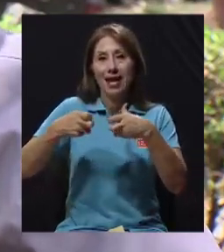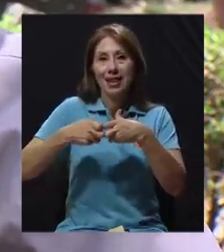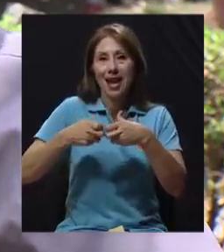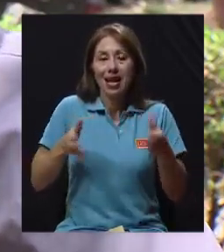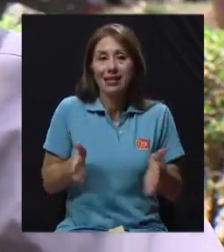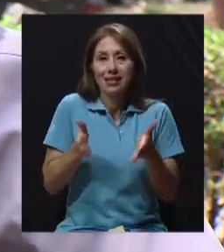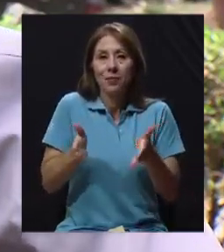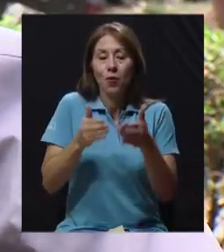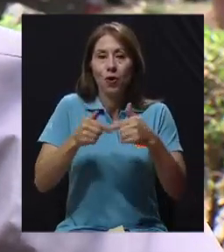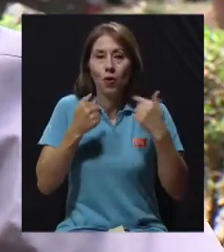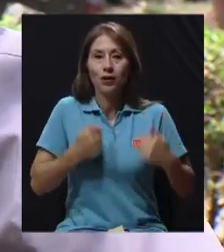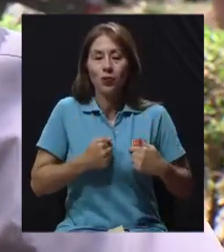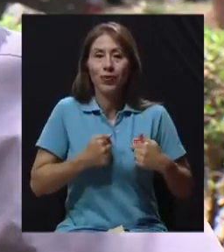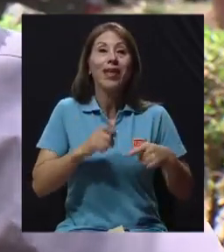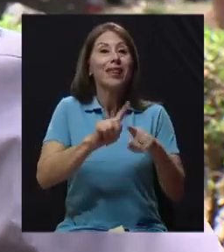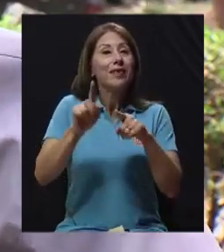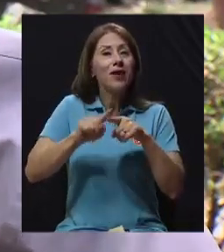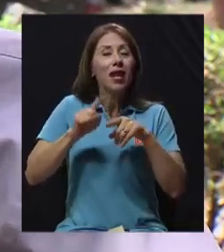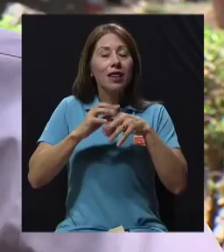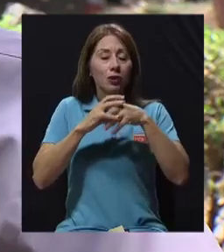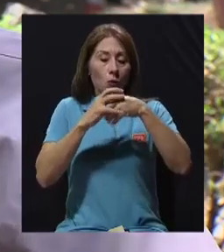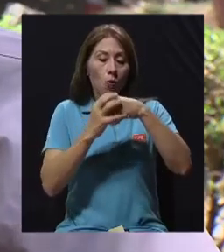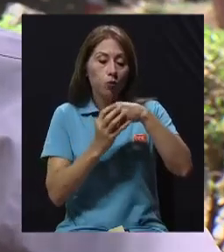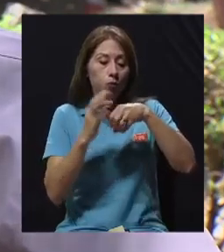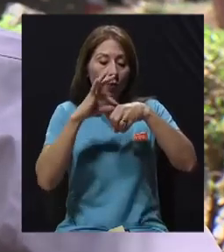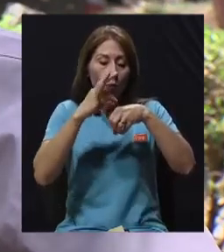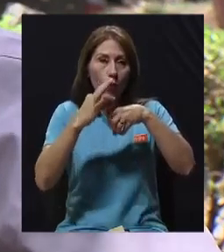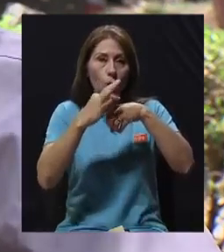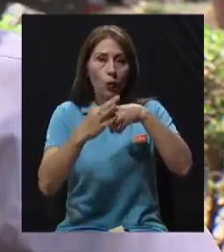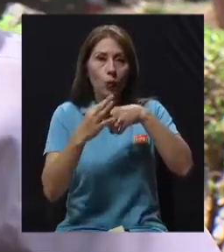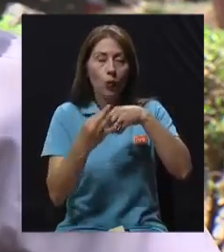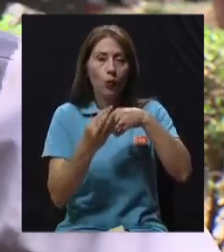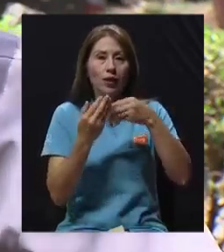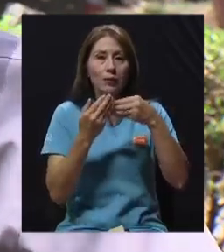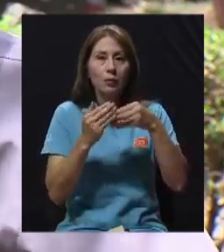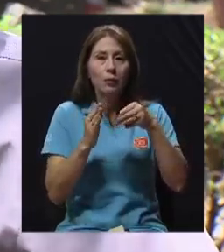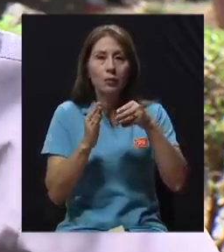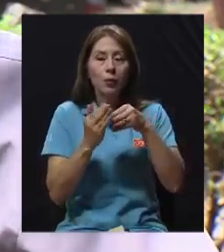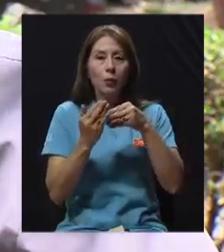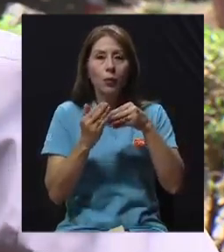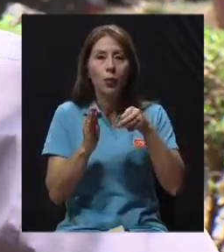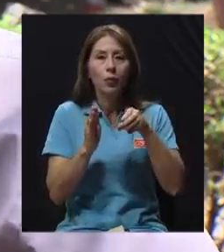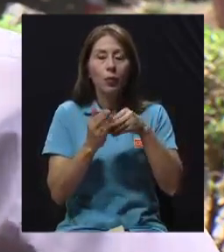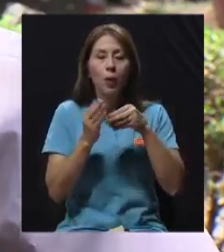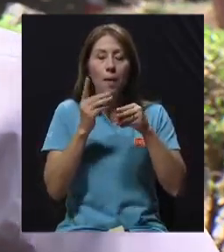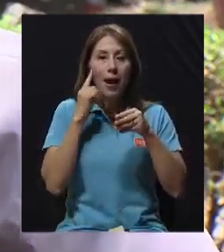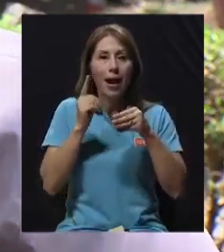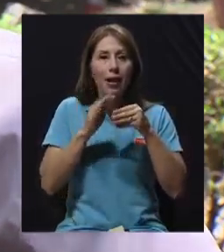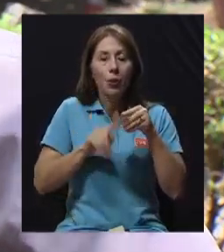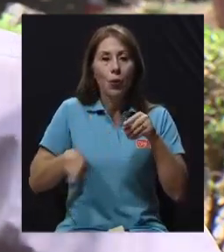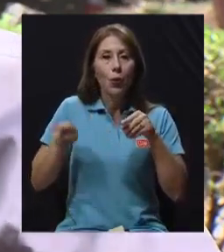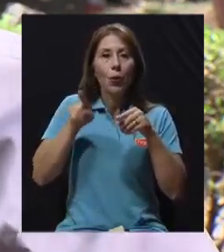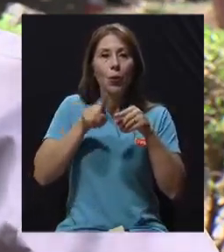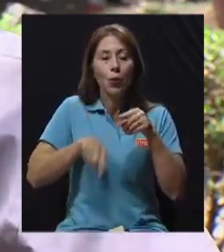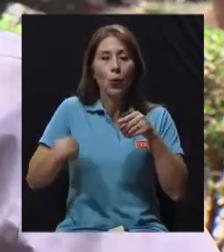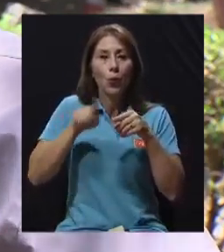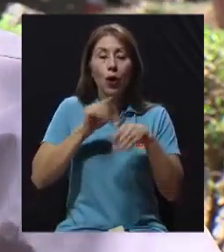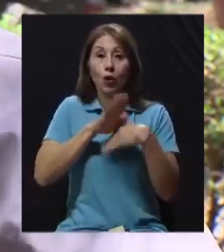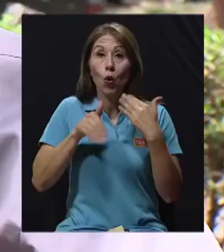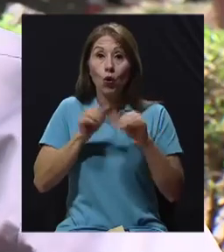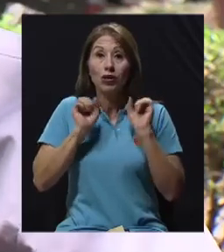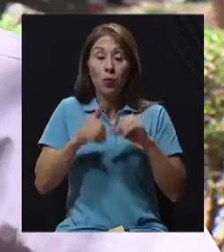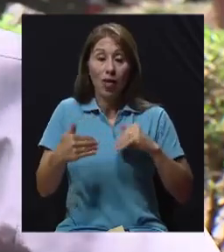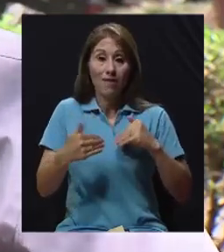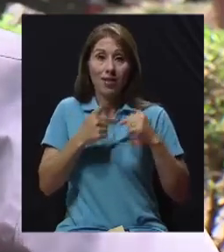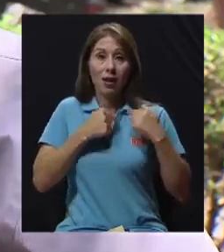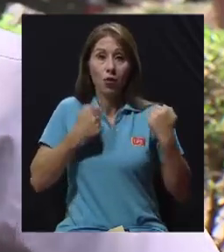corazón. Tiene diferentes mecanismos de válvulas que se abren y se cierran. Entonces, cada una de esas partes que se puede afectar cuando hay alguna enfermedad